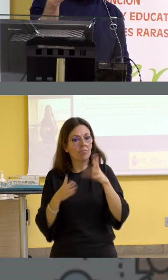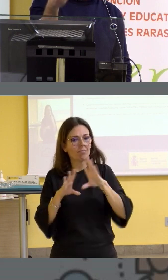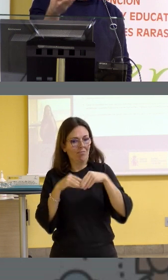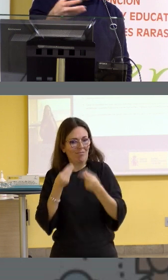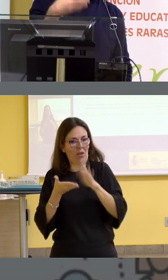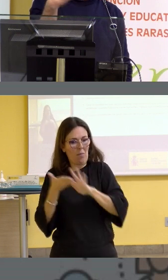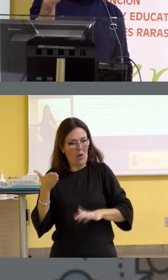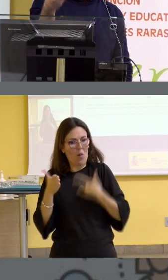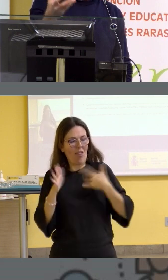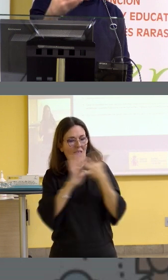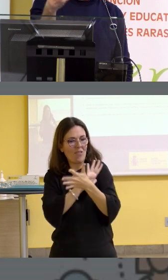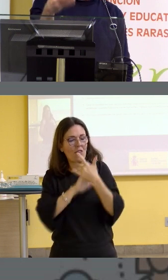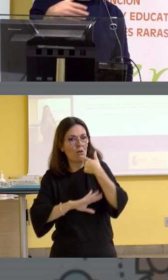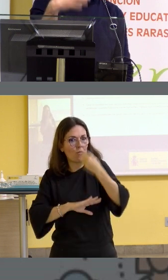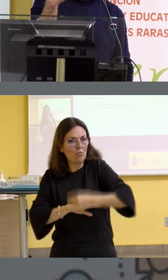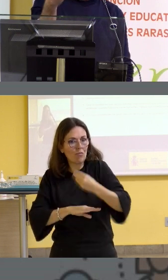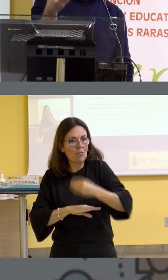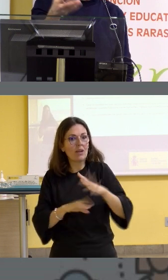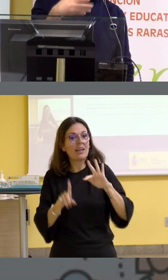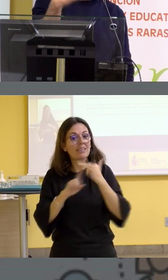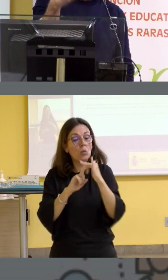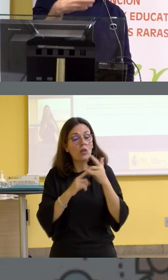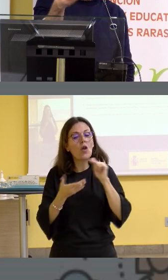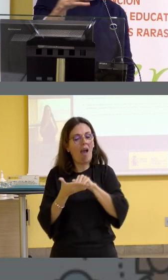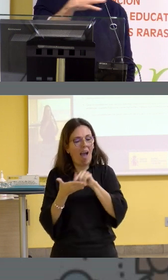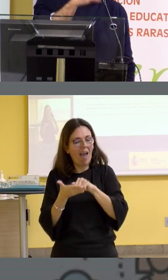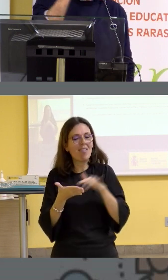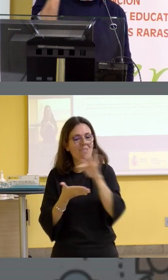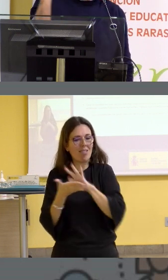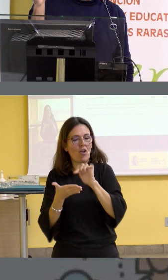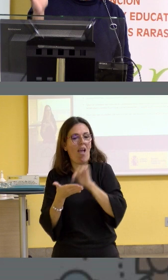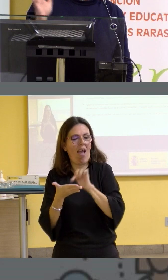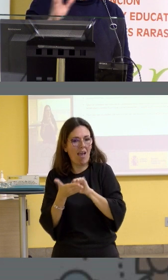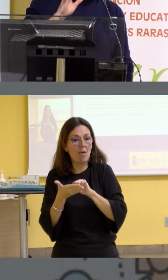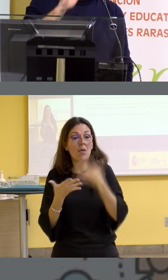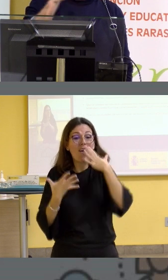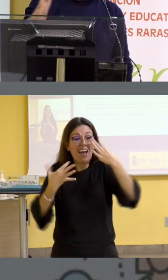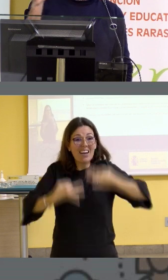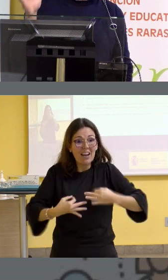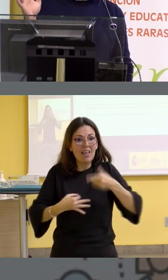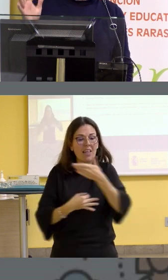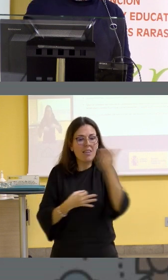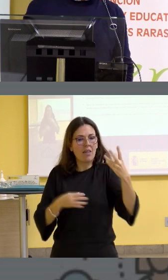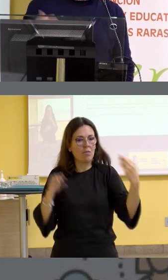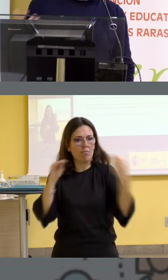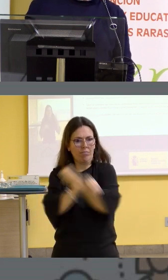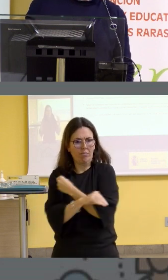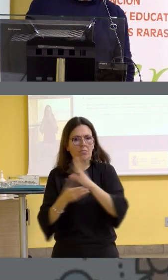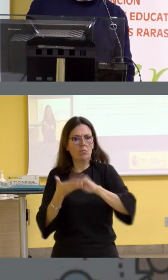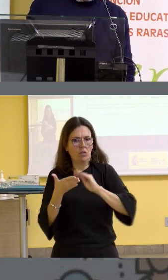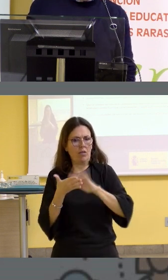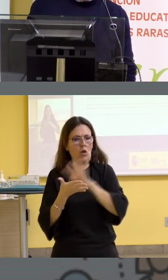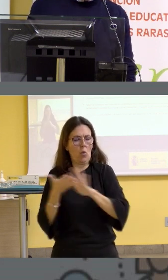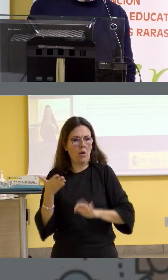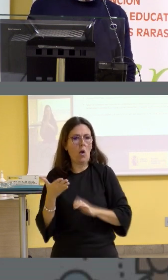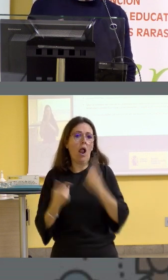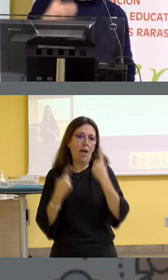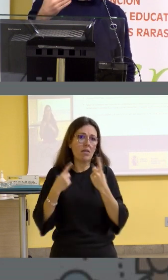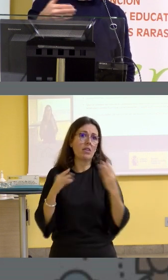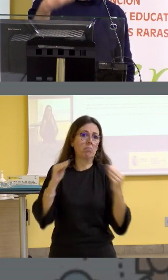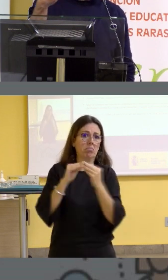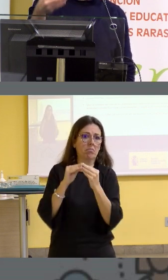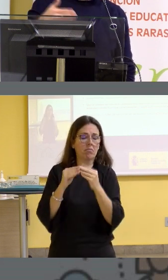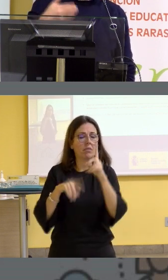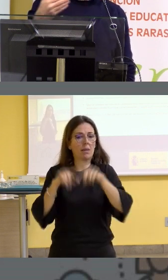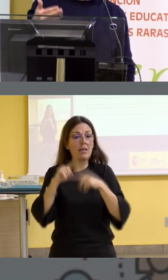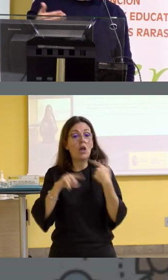en los manuales, los casos de manual suceden en los manuales, la realidad clínica es una cosa que a veces no se parece en nada, a veces sí. Pero solo